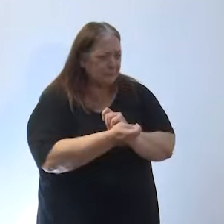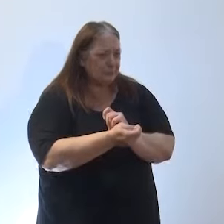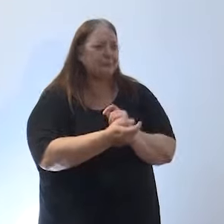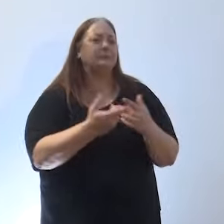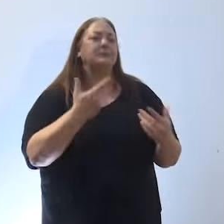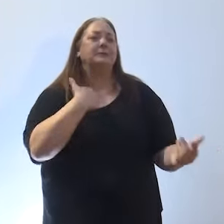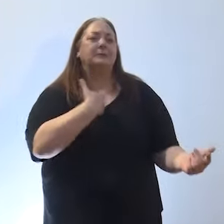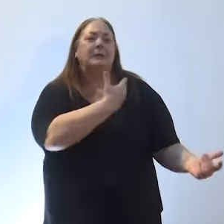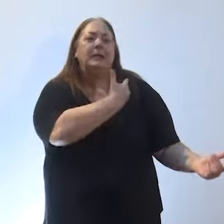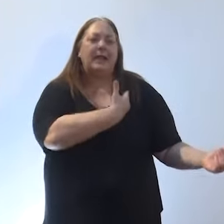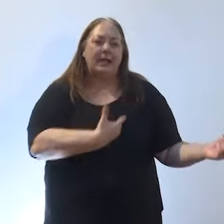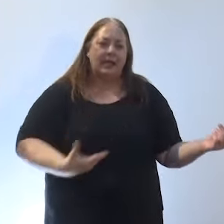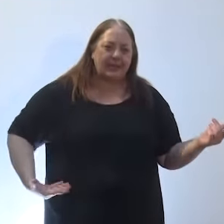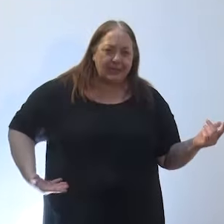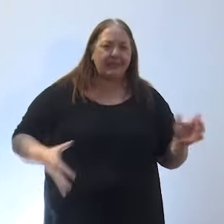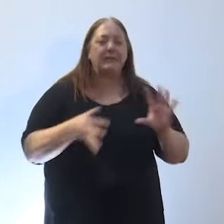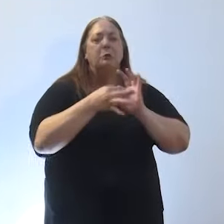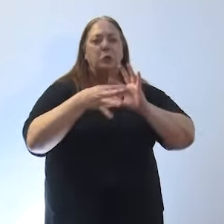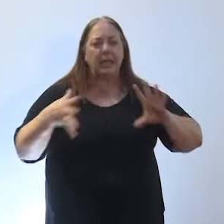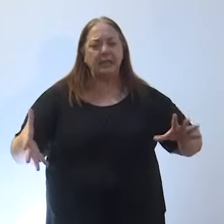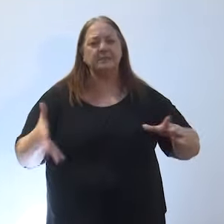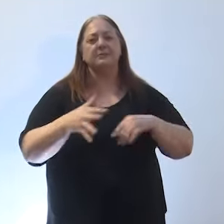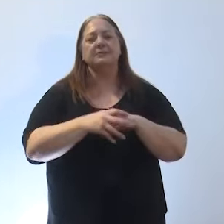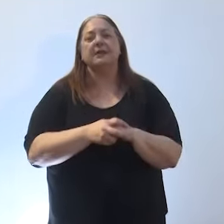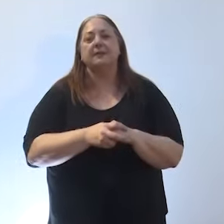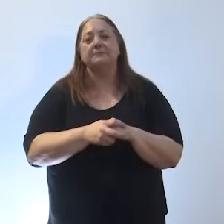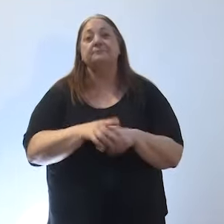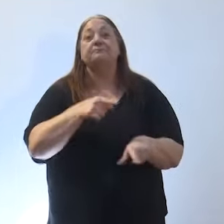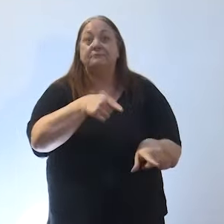todo la la capacidad transformadora del